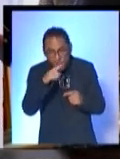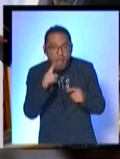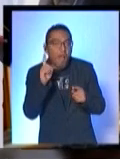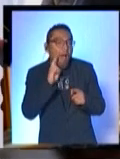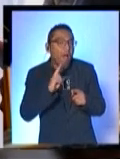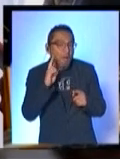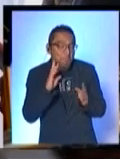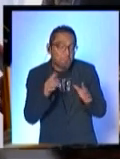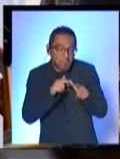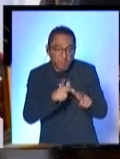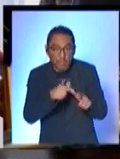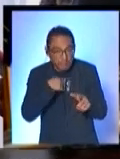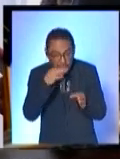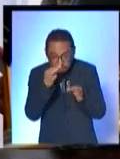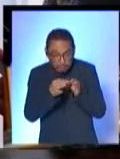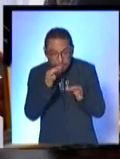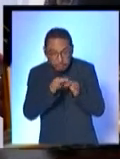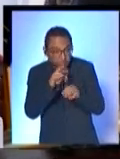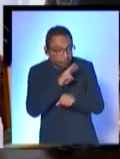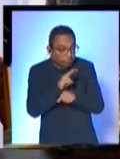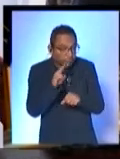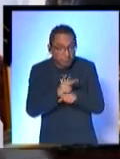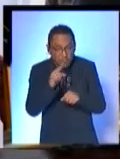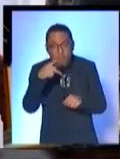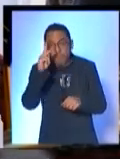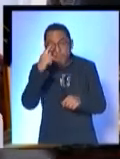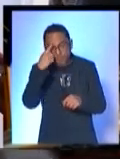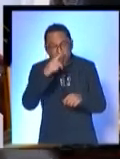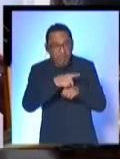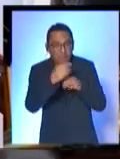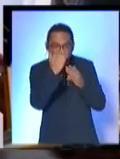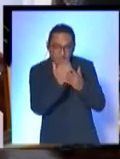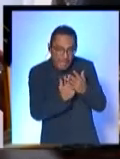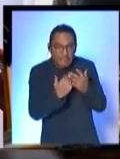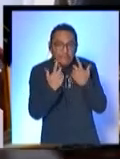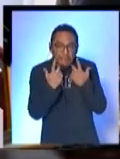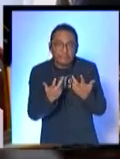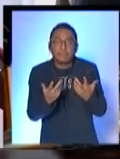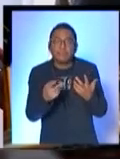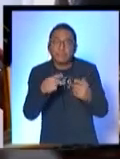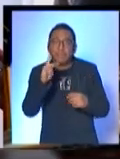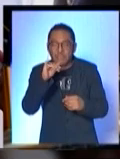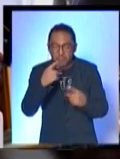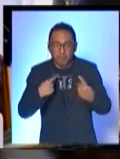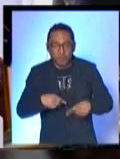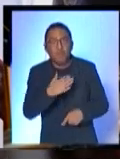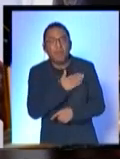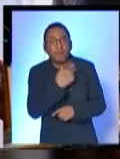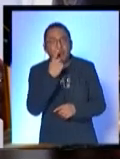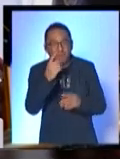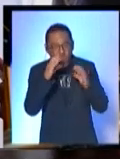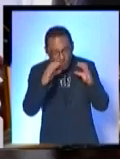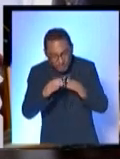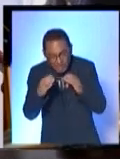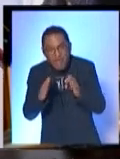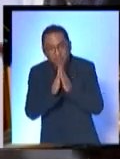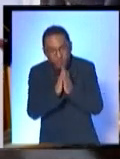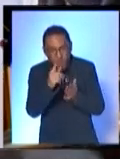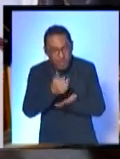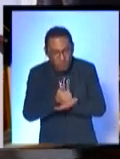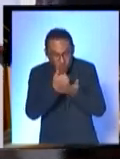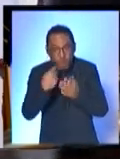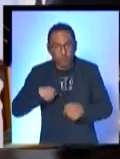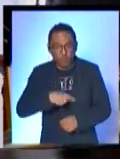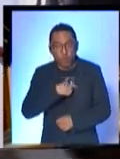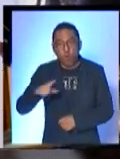o estaremos muy puntuales de su seguimiento para que sea menos la afectación, pero sí obviamente llamar a la ciudadanía al tema del cuidado. Nosotros como gobierno